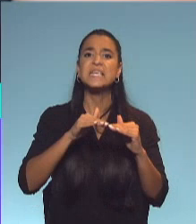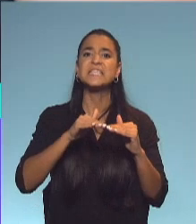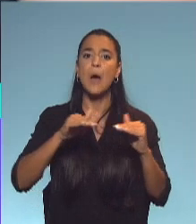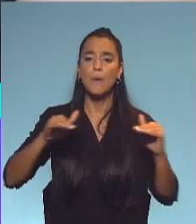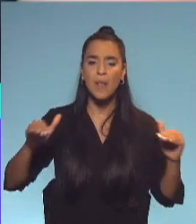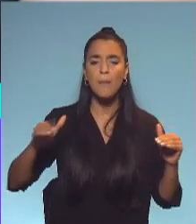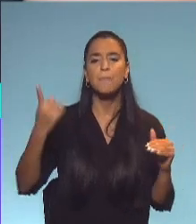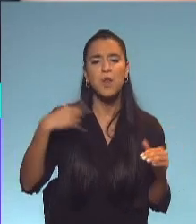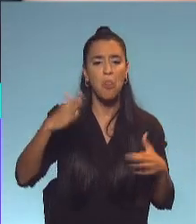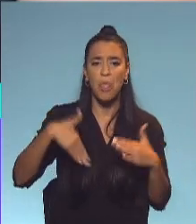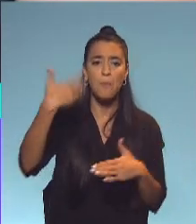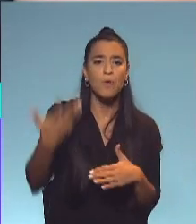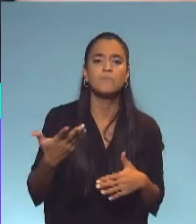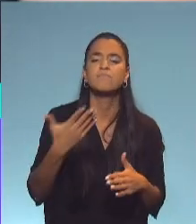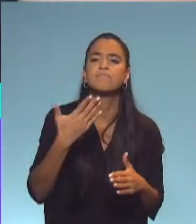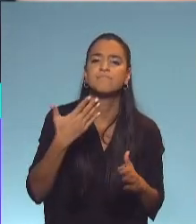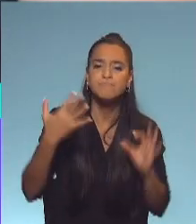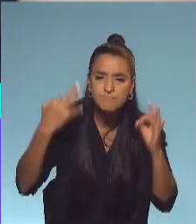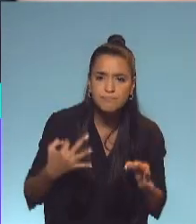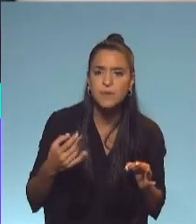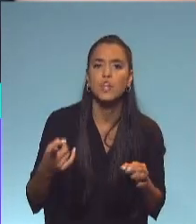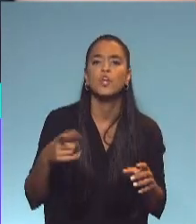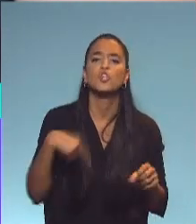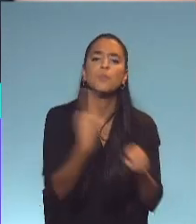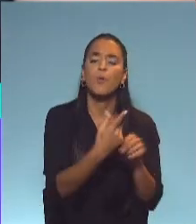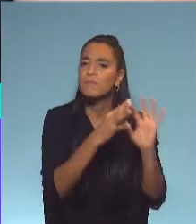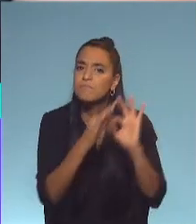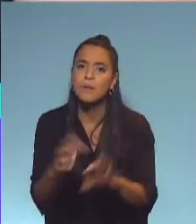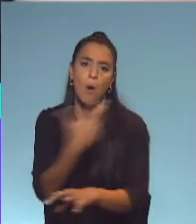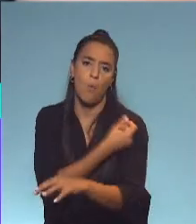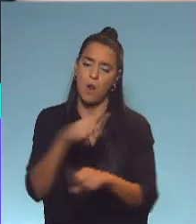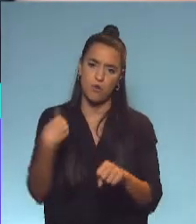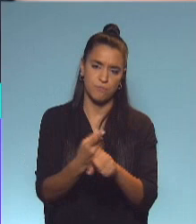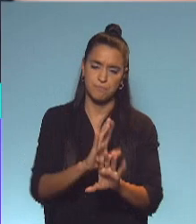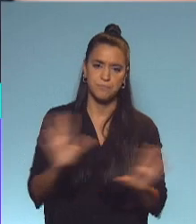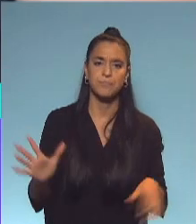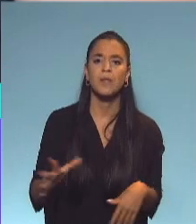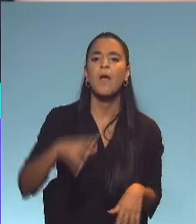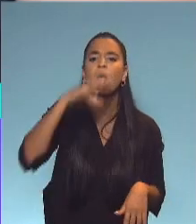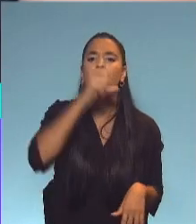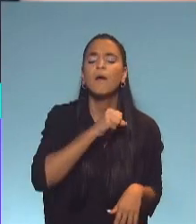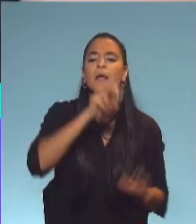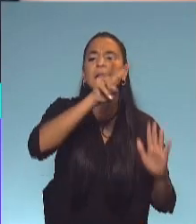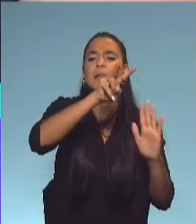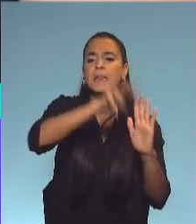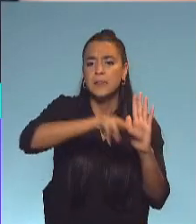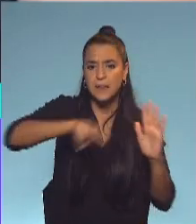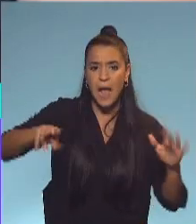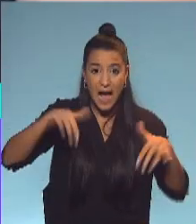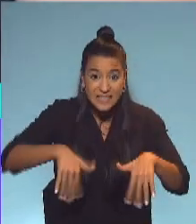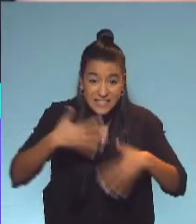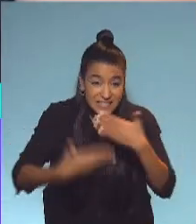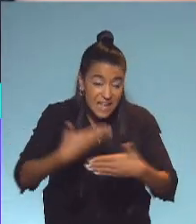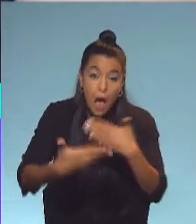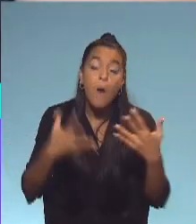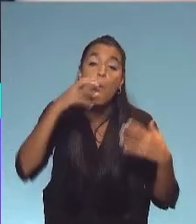estabilidad, pero que después se comprobó que no se podía relacionar con la vacuna. ¿Cuánto tiempo aguanta tu terapia intensiva? A este ritmo,